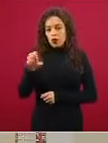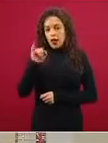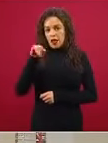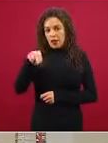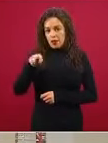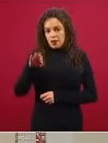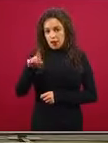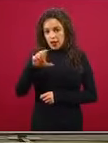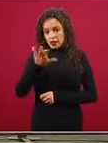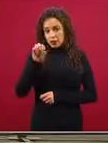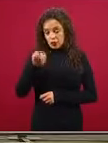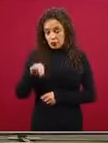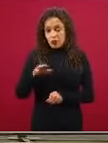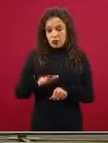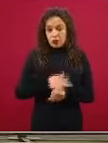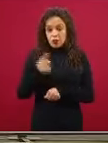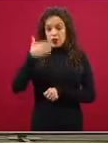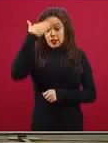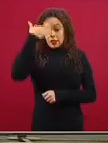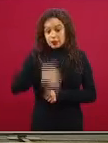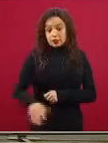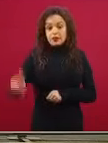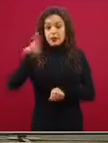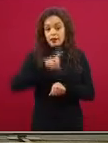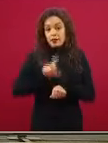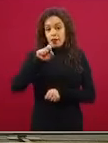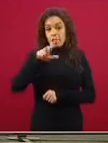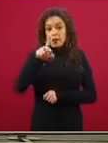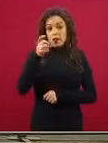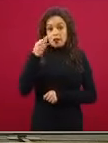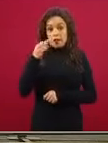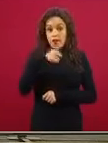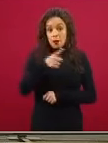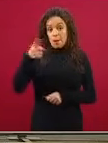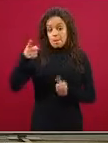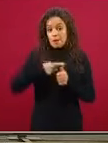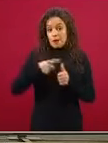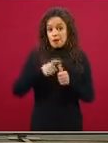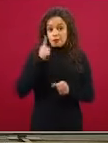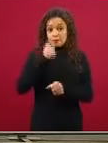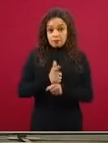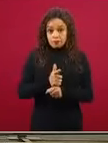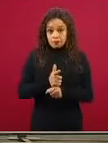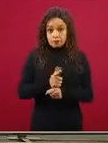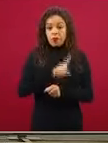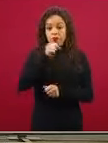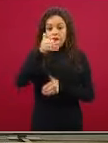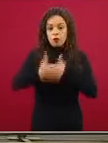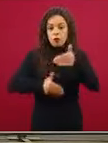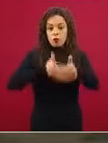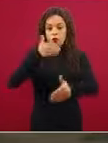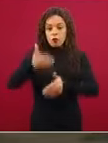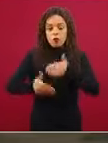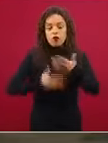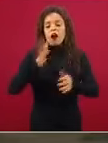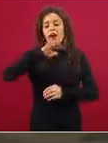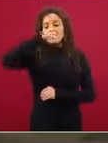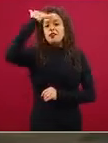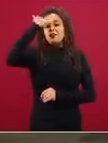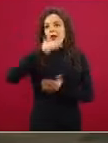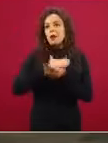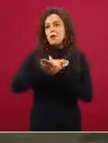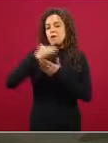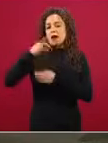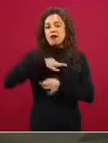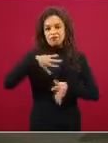la epidemia en México el 28 de febrero. Y en ese momento se implantaron las medidas de mitigación comunitaria que